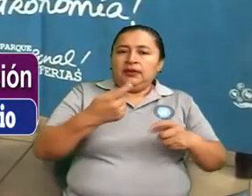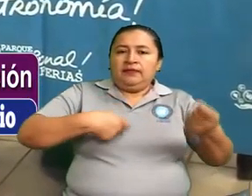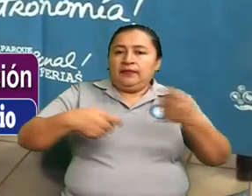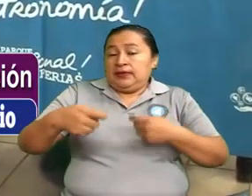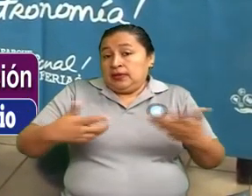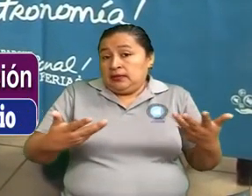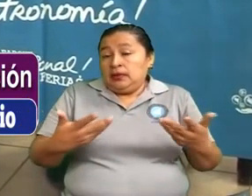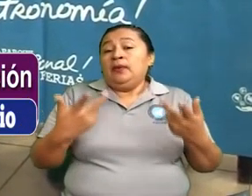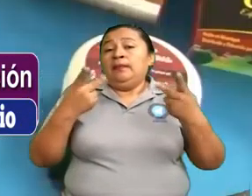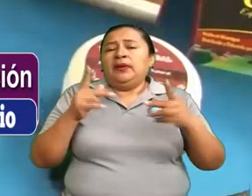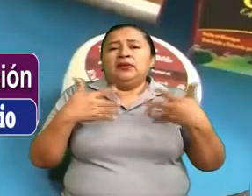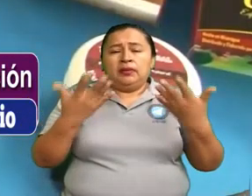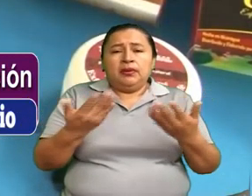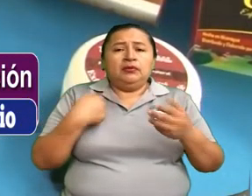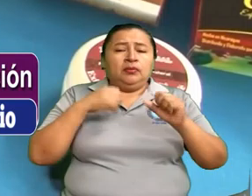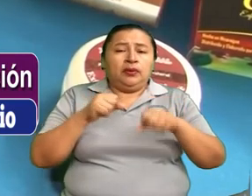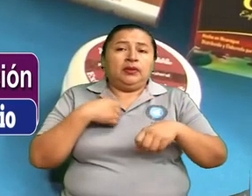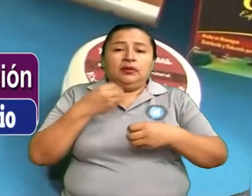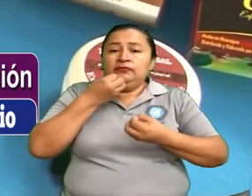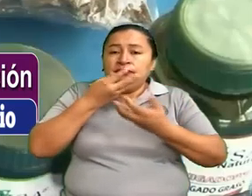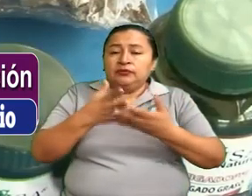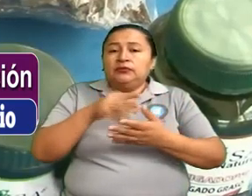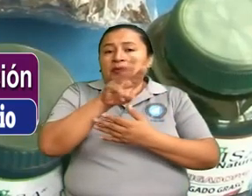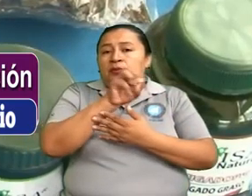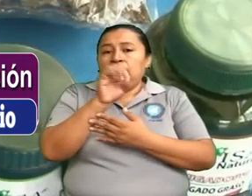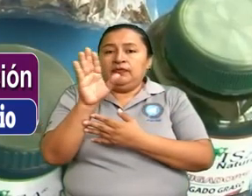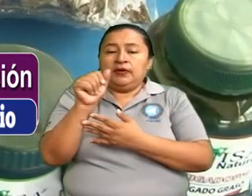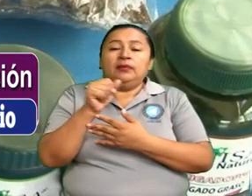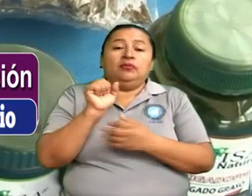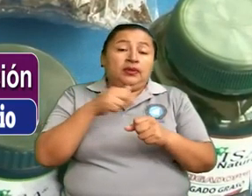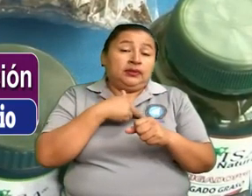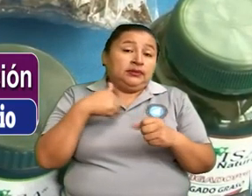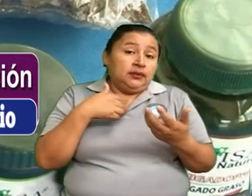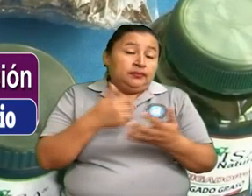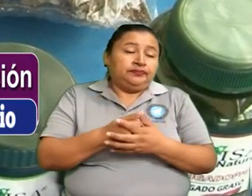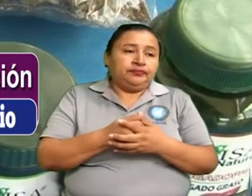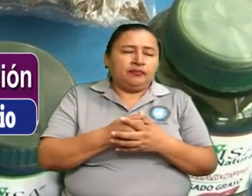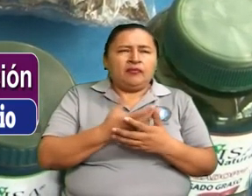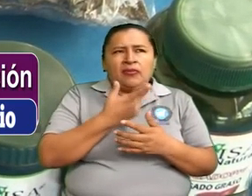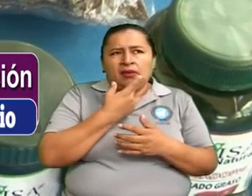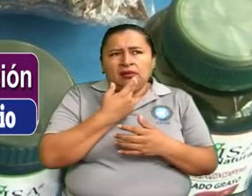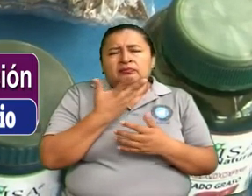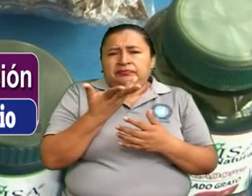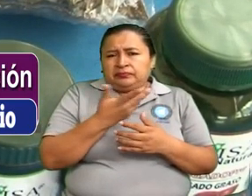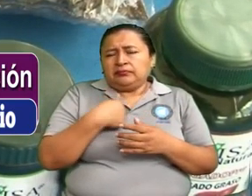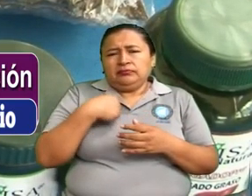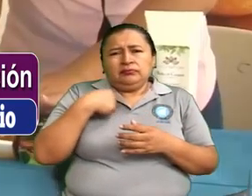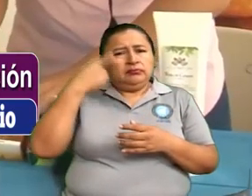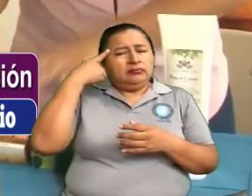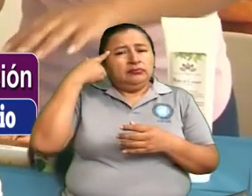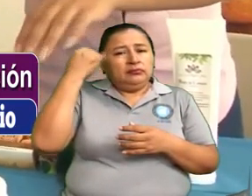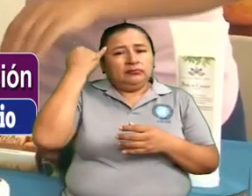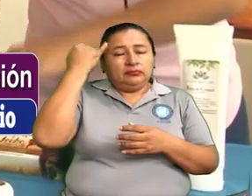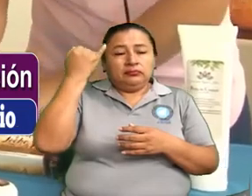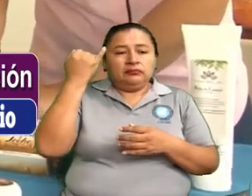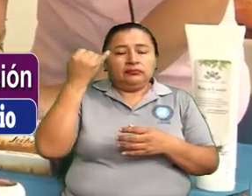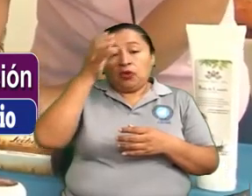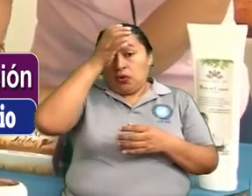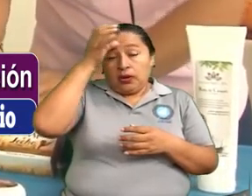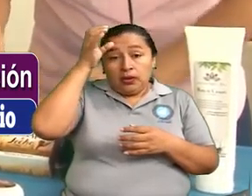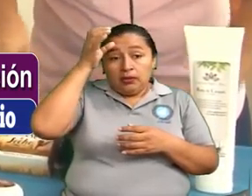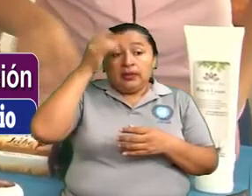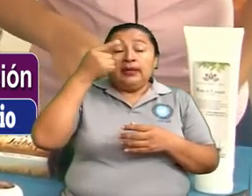obviamente, de las referencias que puedan tener del MEFCA en los distintos municipios. Sí, creo que ese es como parte de la dignificación al